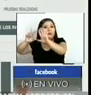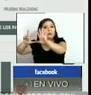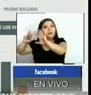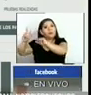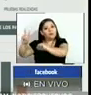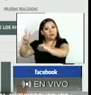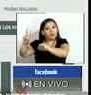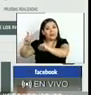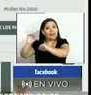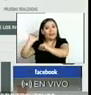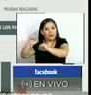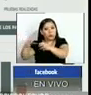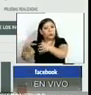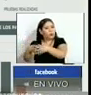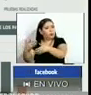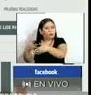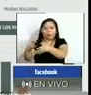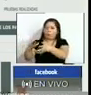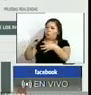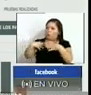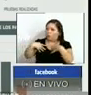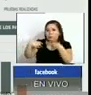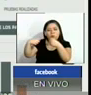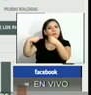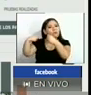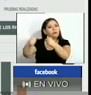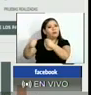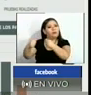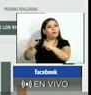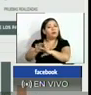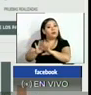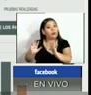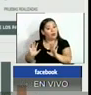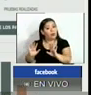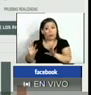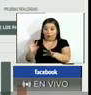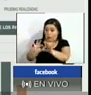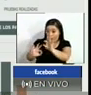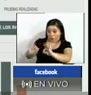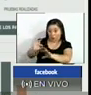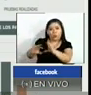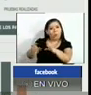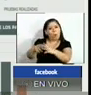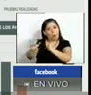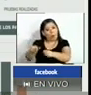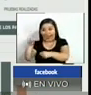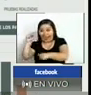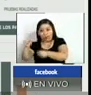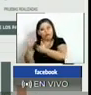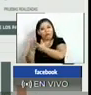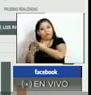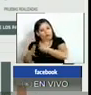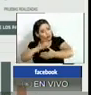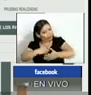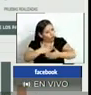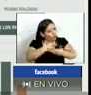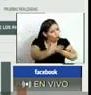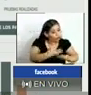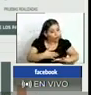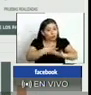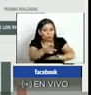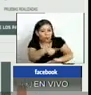3,782. Son las personas que han logrado superar la enfermedad y que muchos de ellos también pueden ser donantes de plasma para salvar a